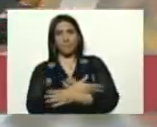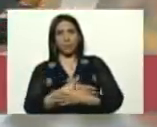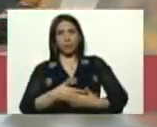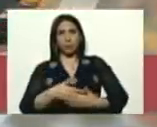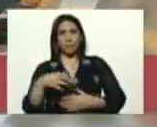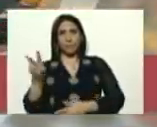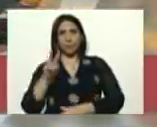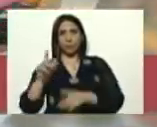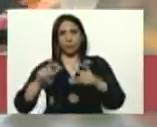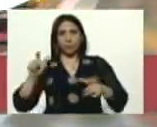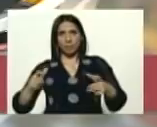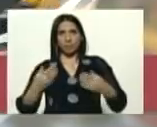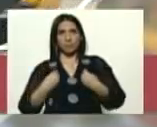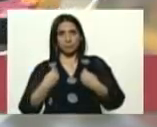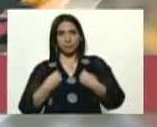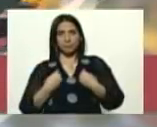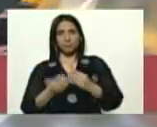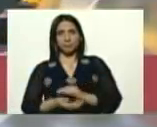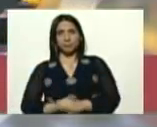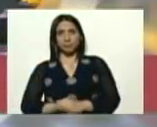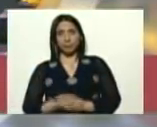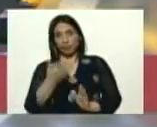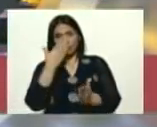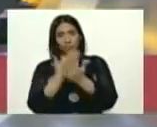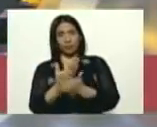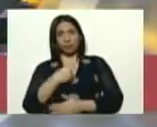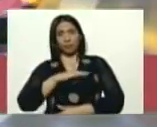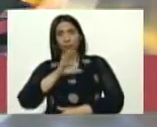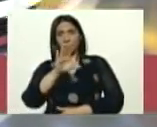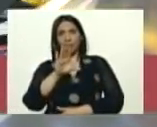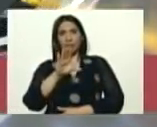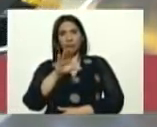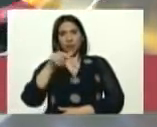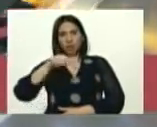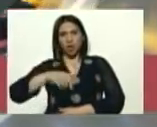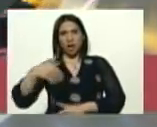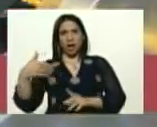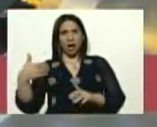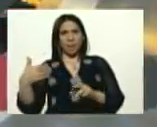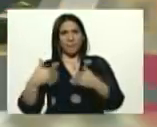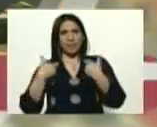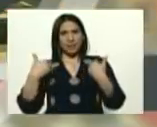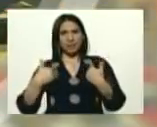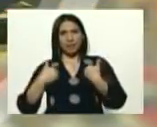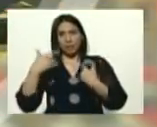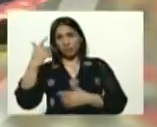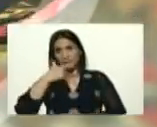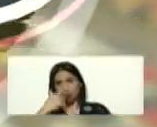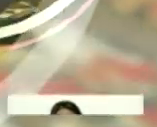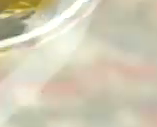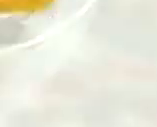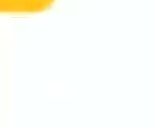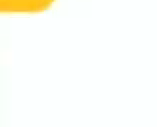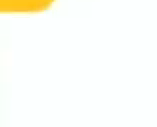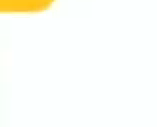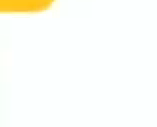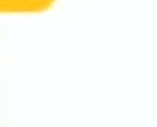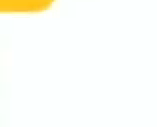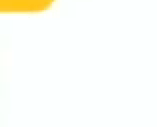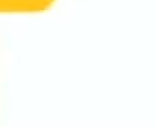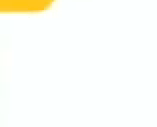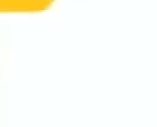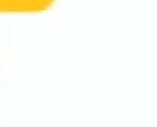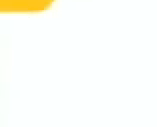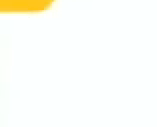en nuestra región, una región que hoy está amenazada seriamente, como lo ha dicho la OPS, está